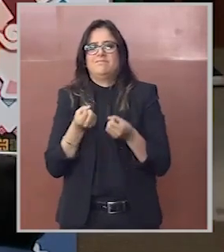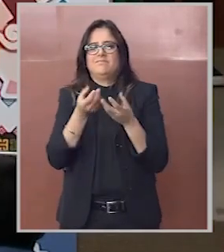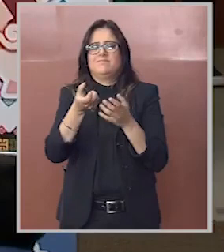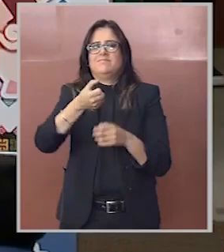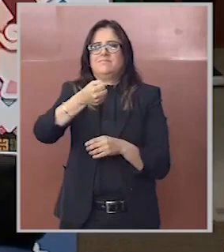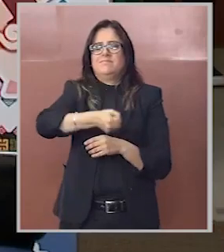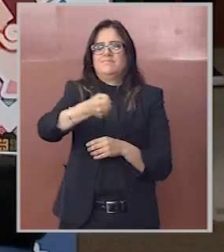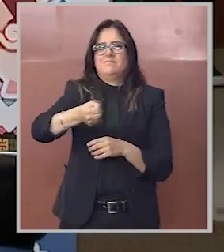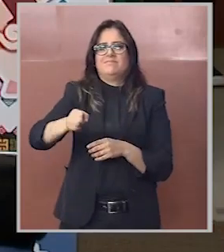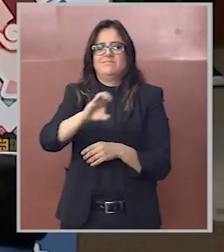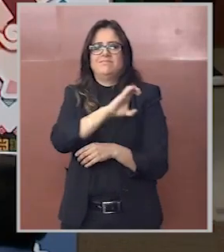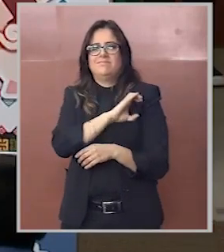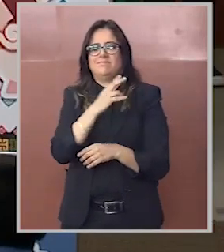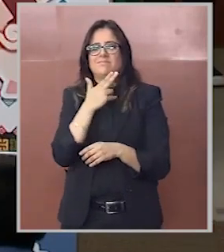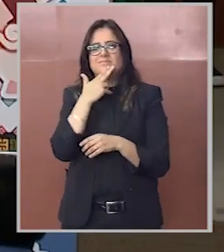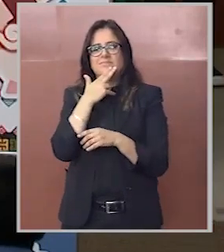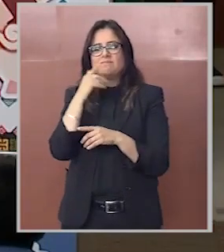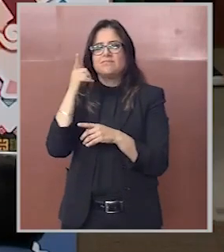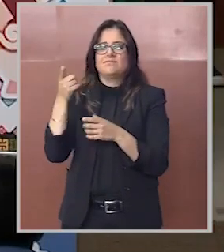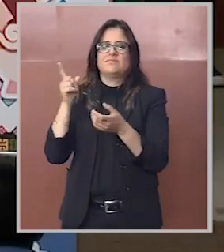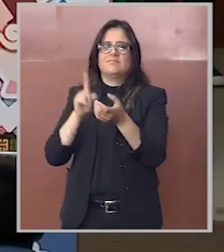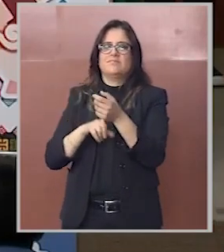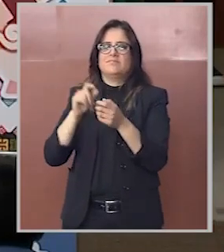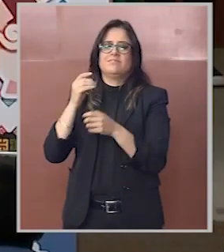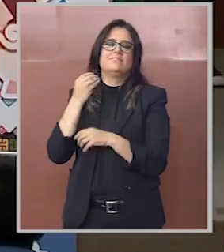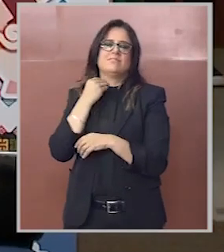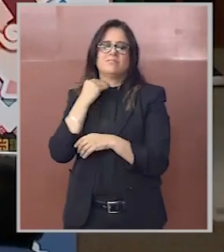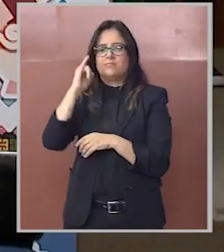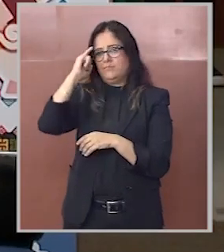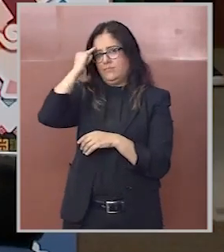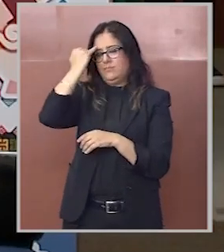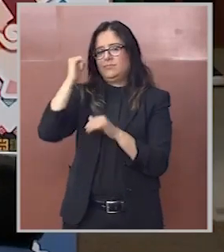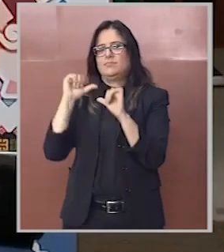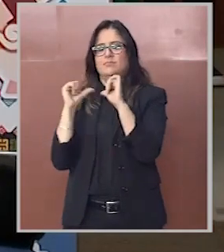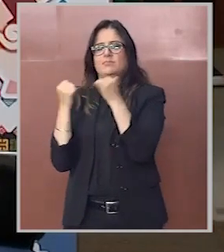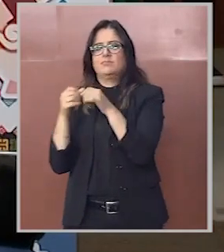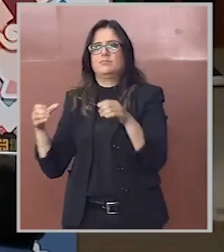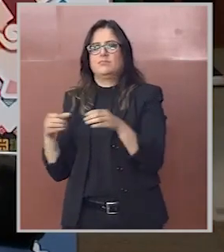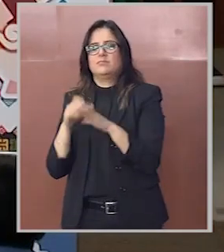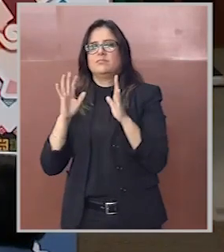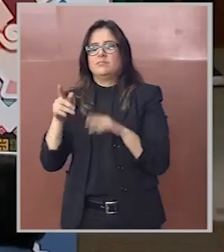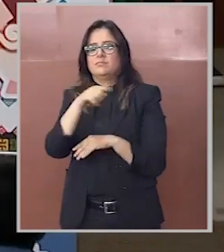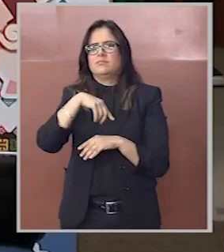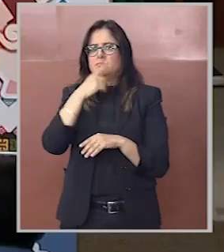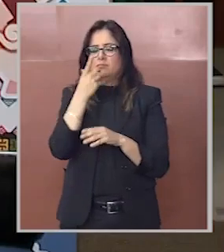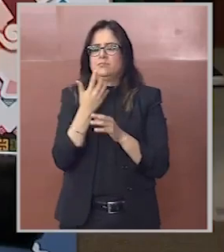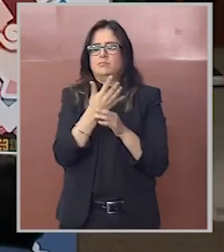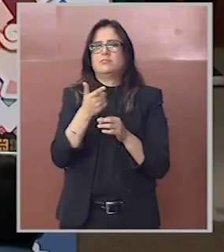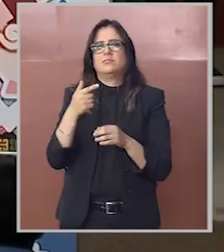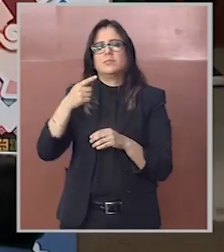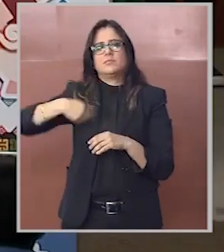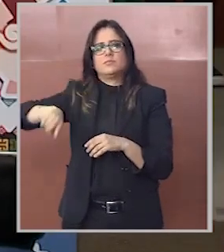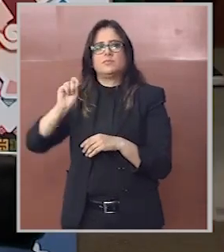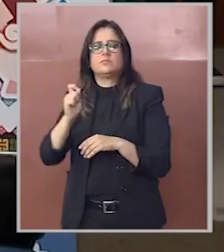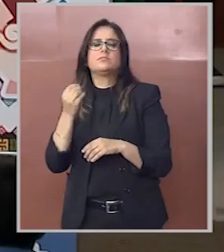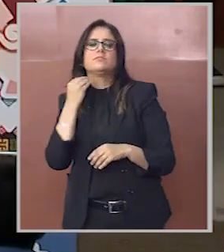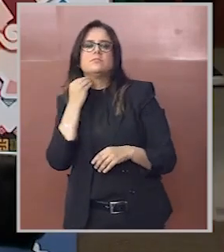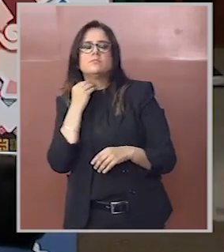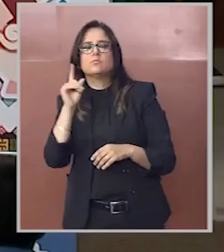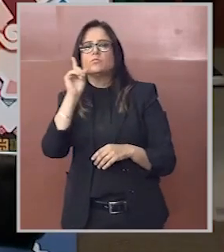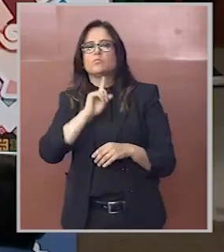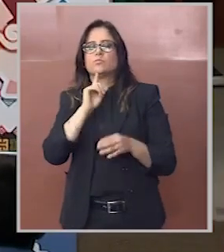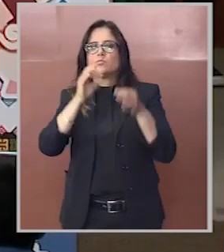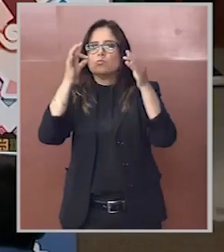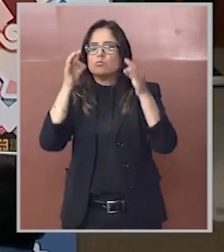de parte de la red Nacional de abogadas indígenas ya se dijo somos abogadas todas somos mujeres originarias de comunidades